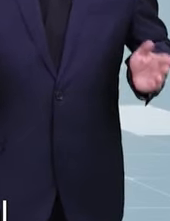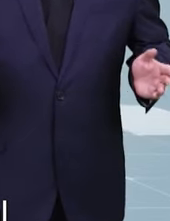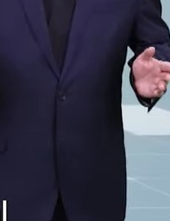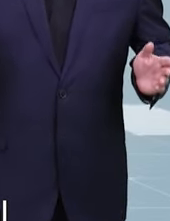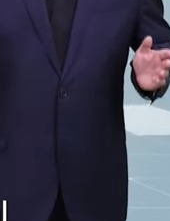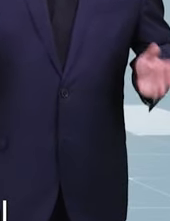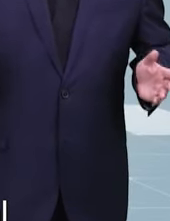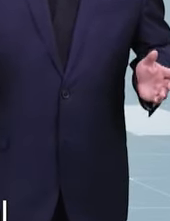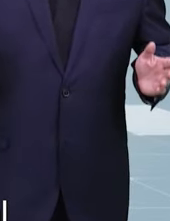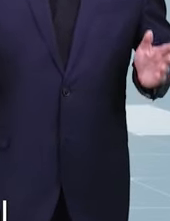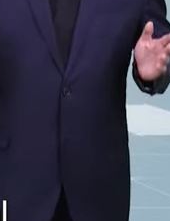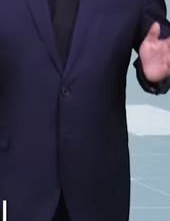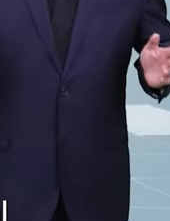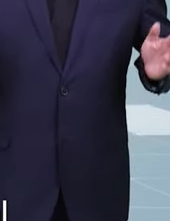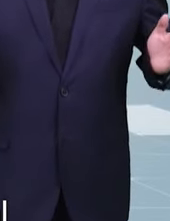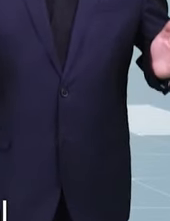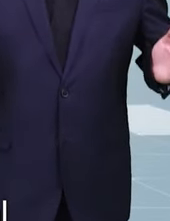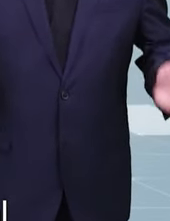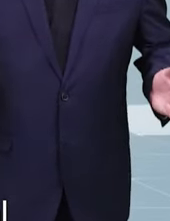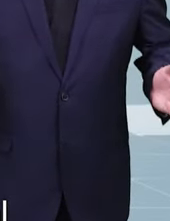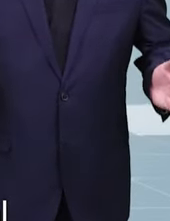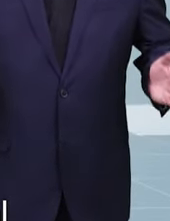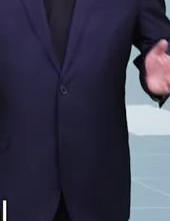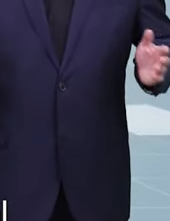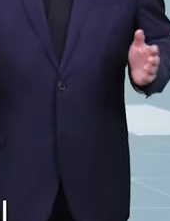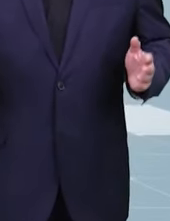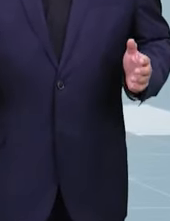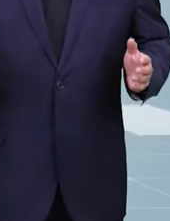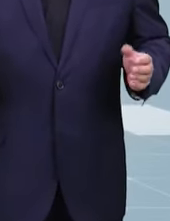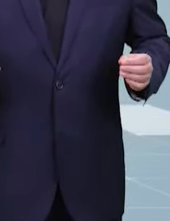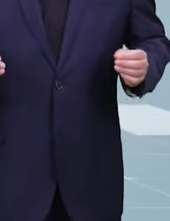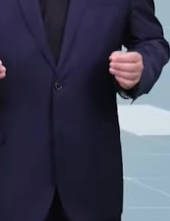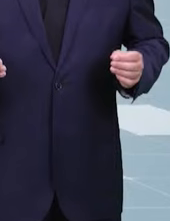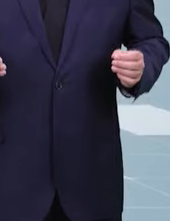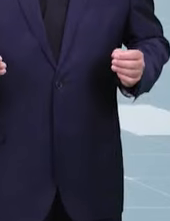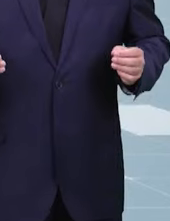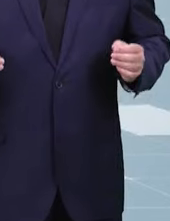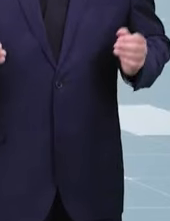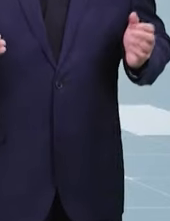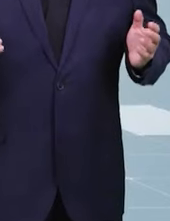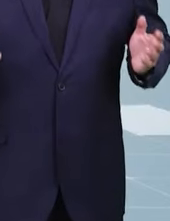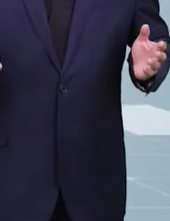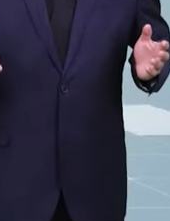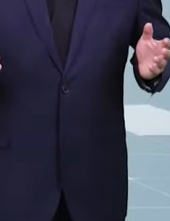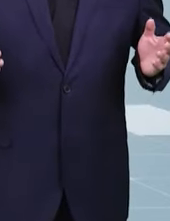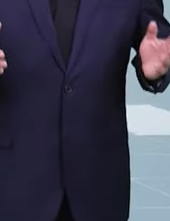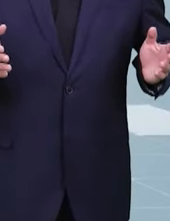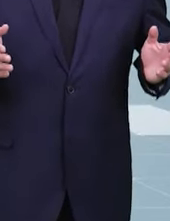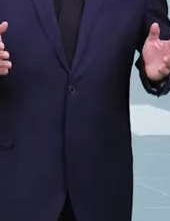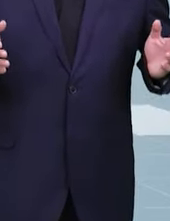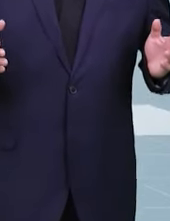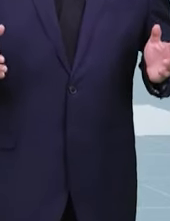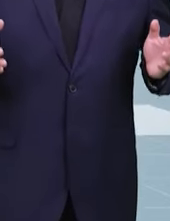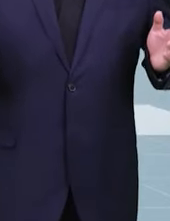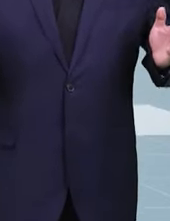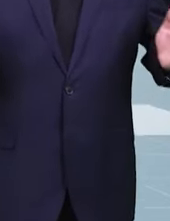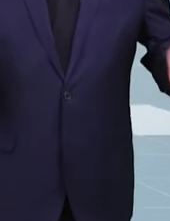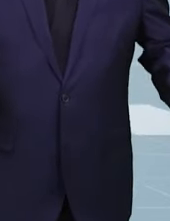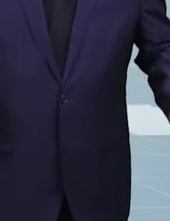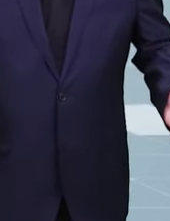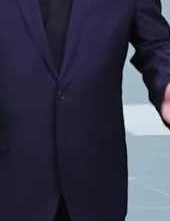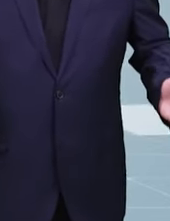como mundial en un 1.2 por no y el pib de china en un 1.67